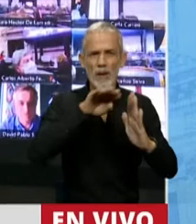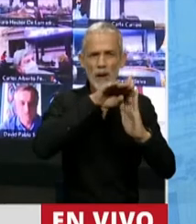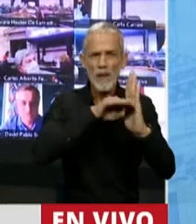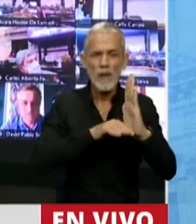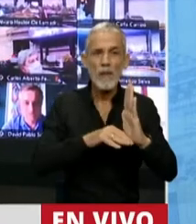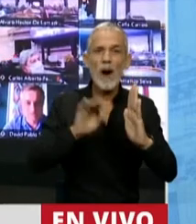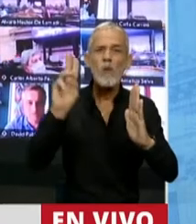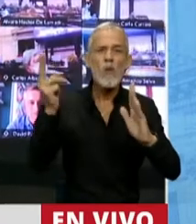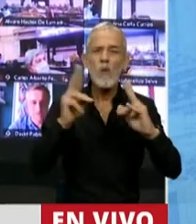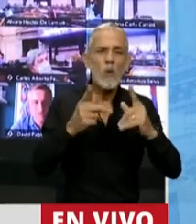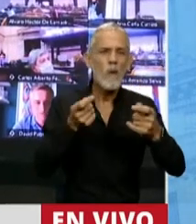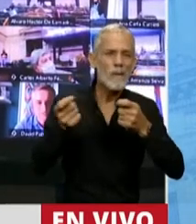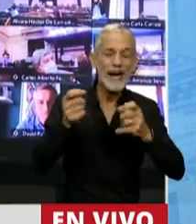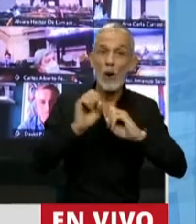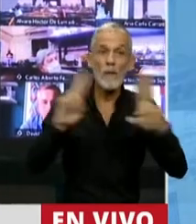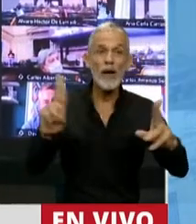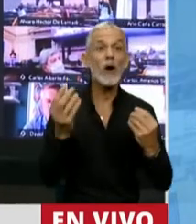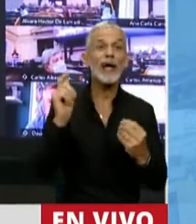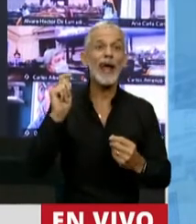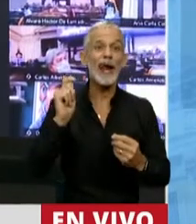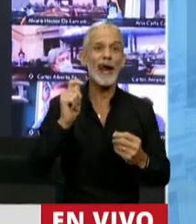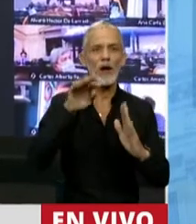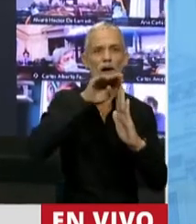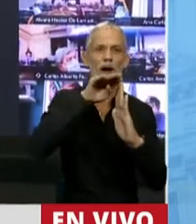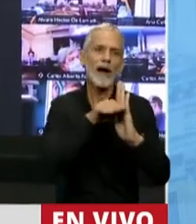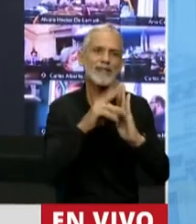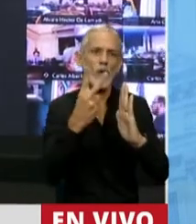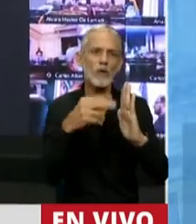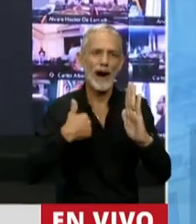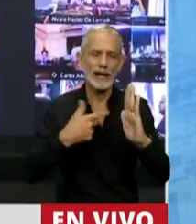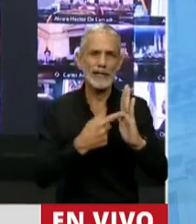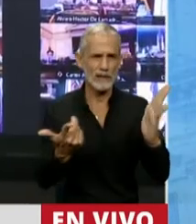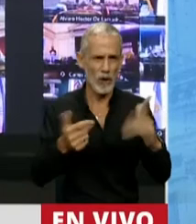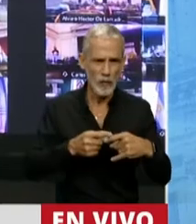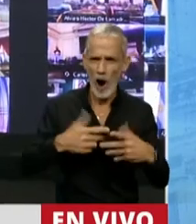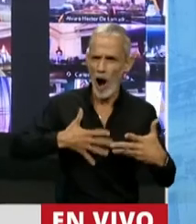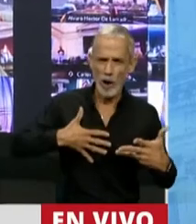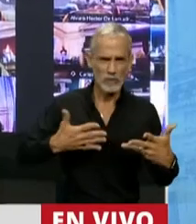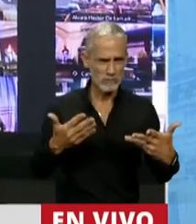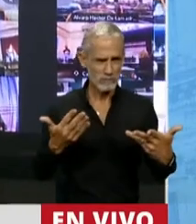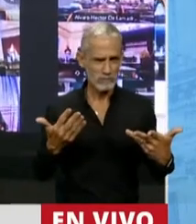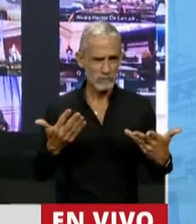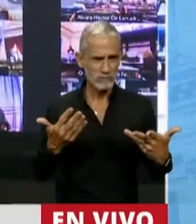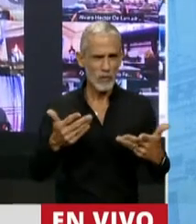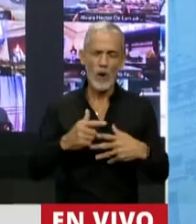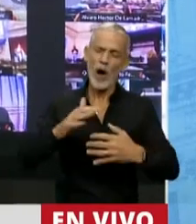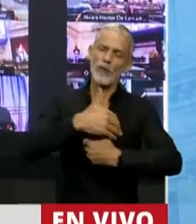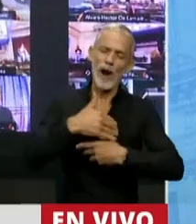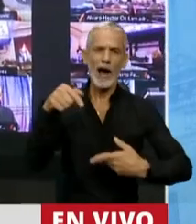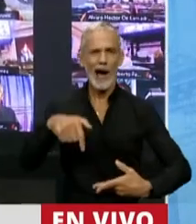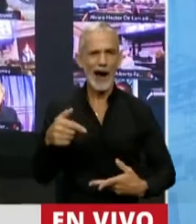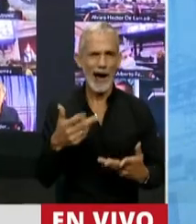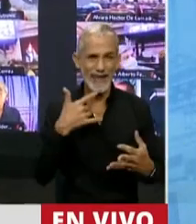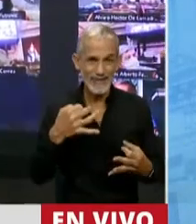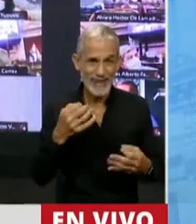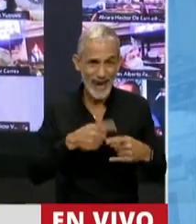país del mundo en el manejo de la pandemia no tenemos nada para festejar yo veo que a veces se abrazan acá la verdad